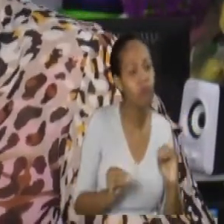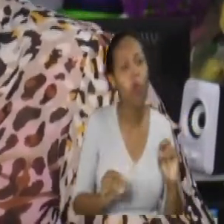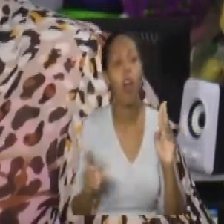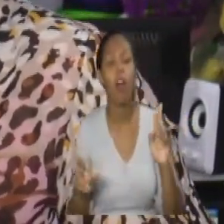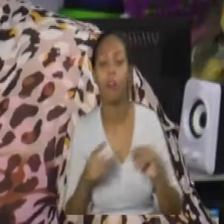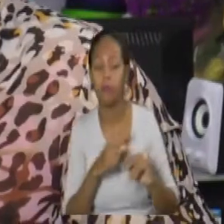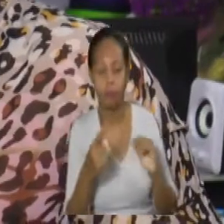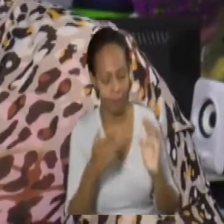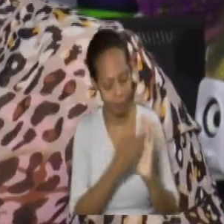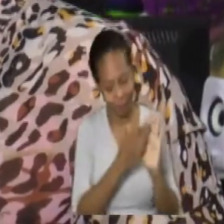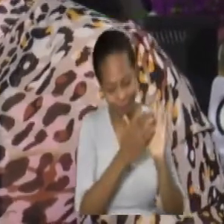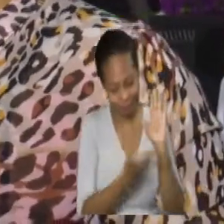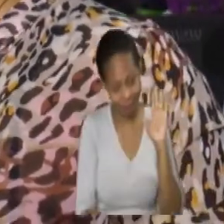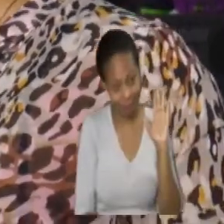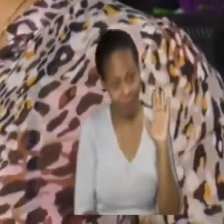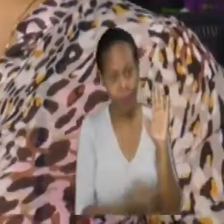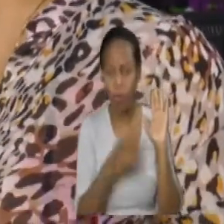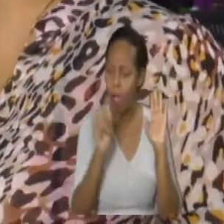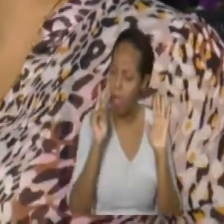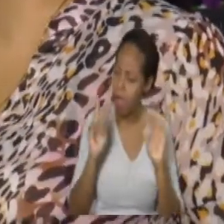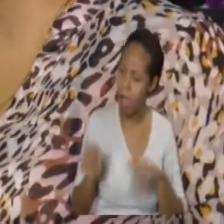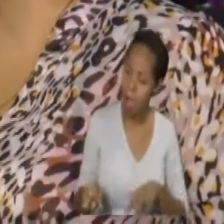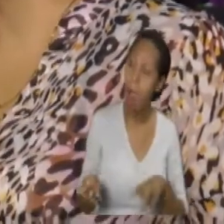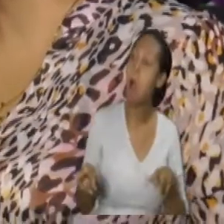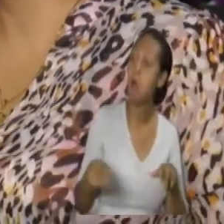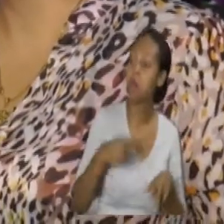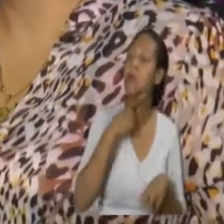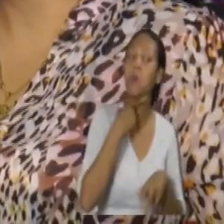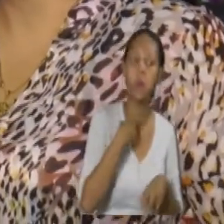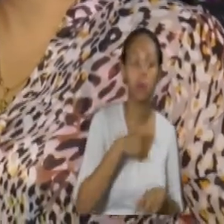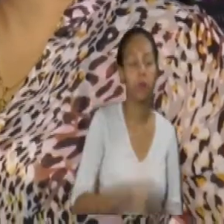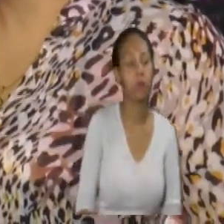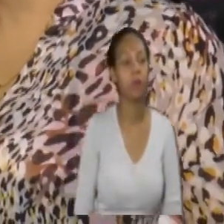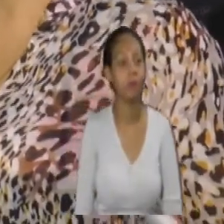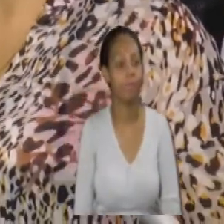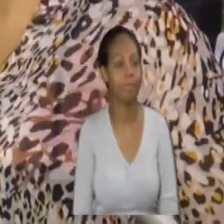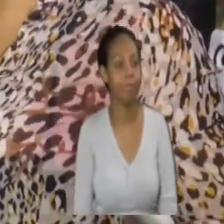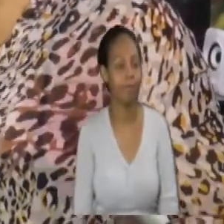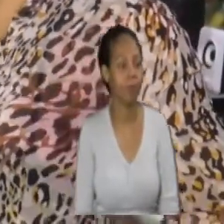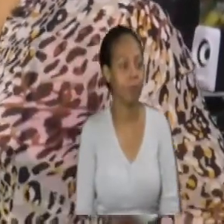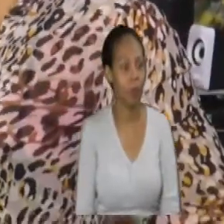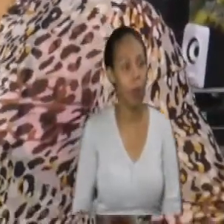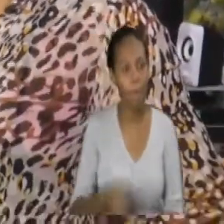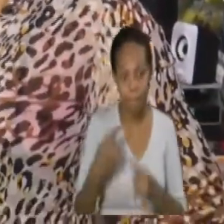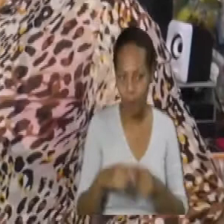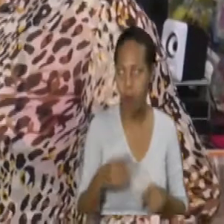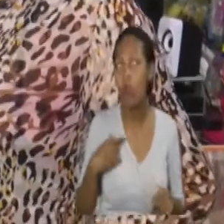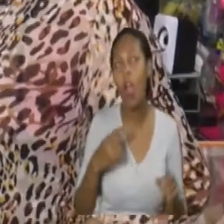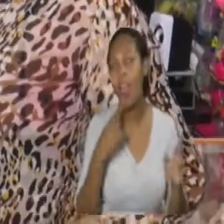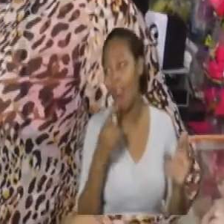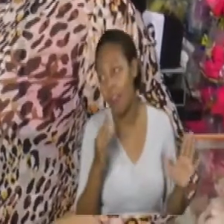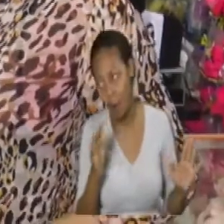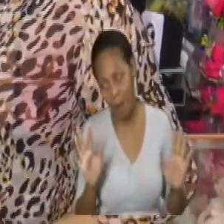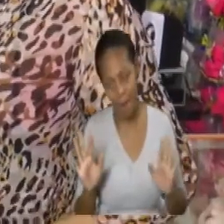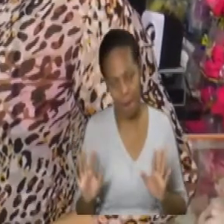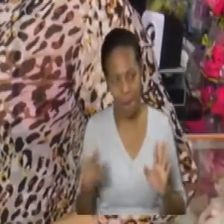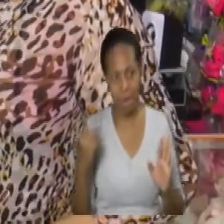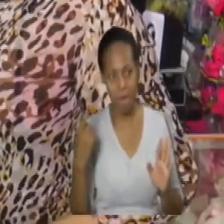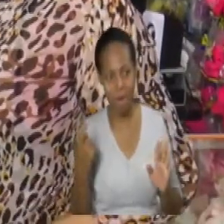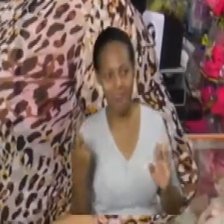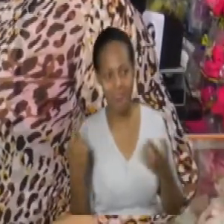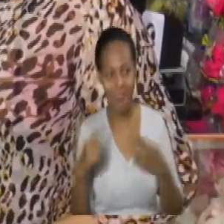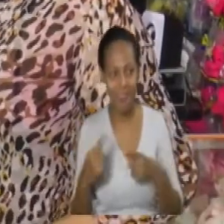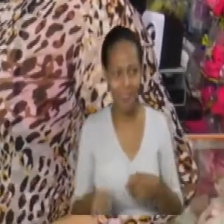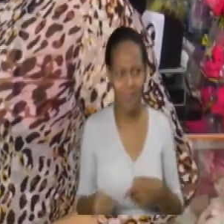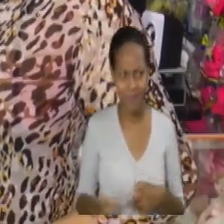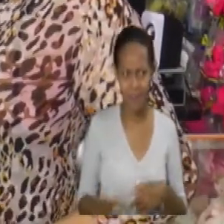pueda ser grato para ustedes. Bueno, pero yo ya estaba despidiendo y se nos queda por fuera algo muy importante, y es esa variedad de